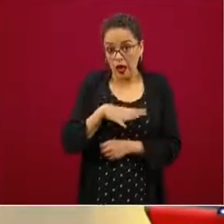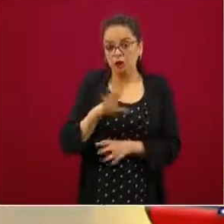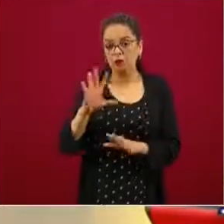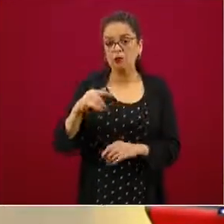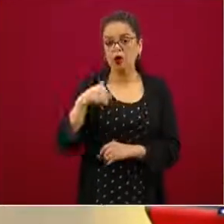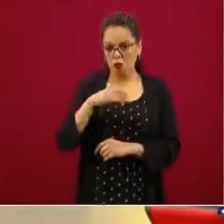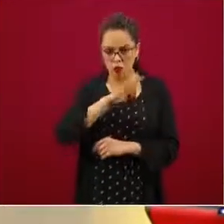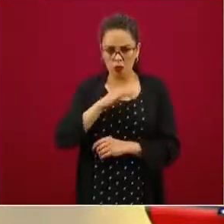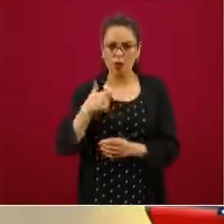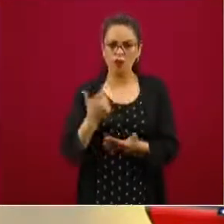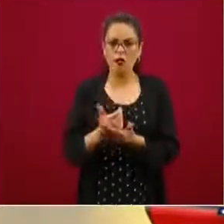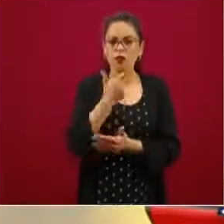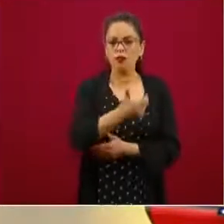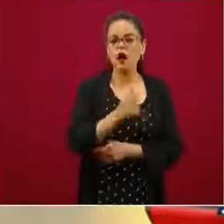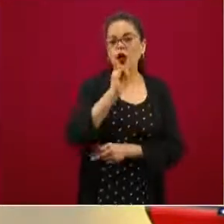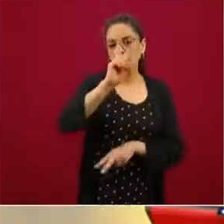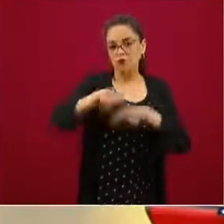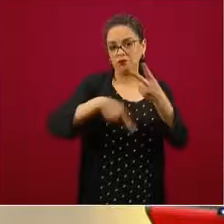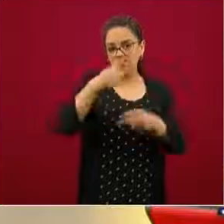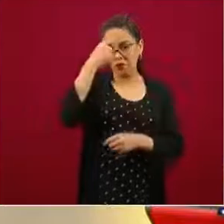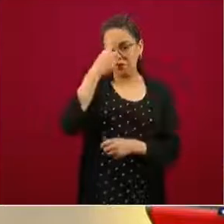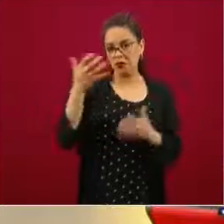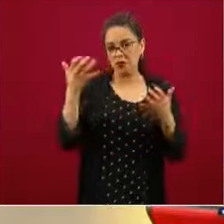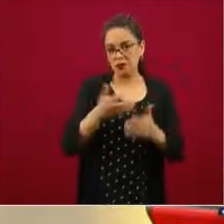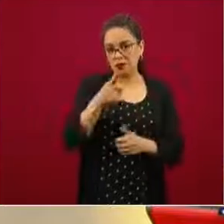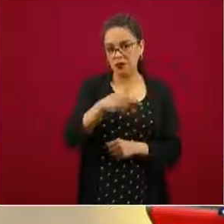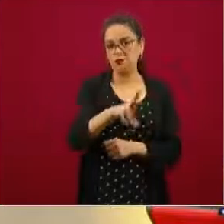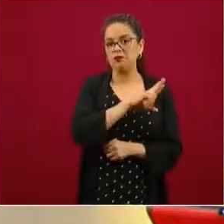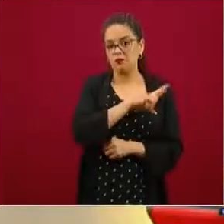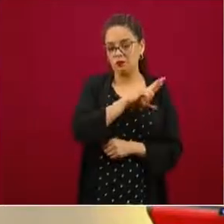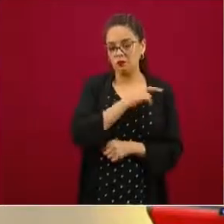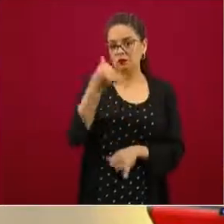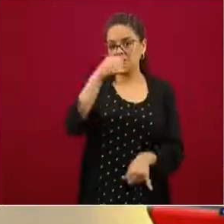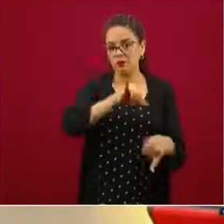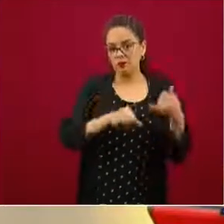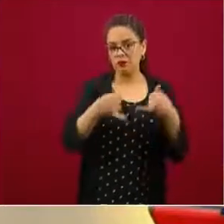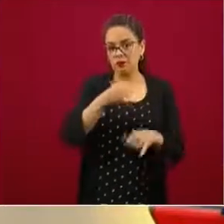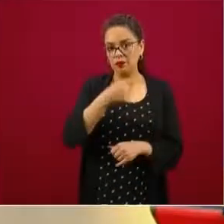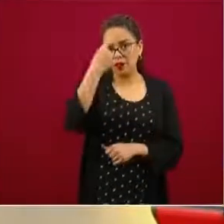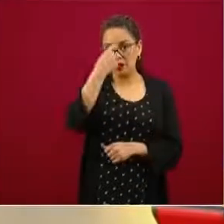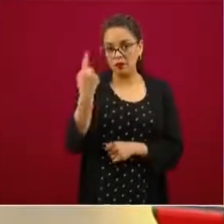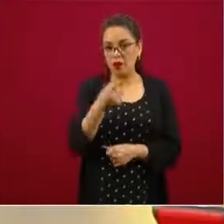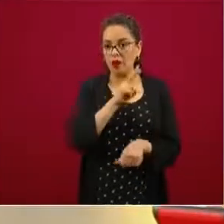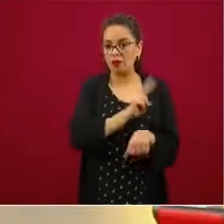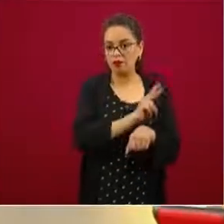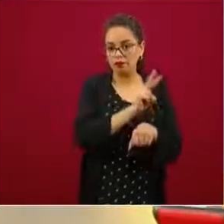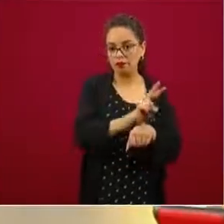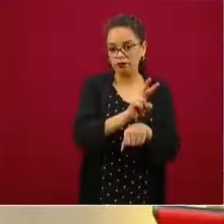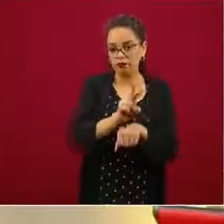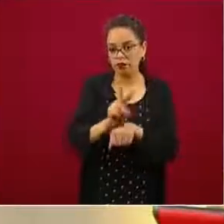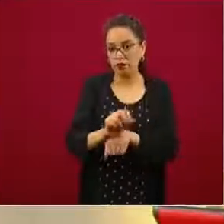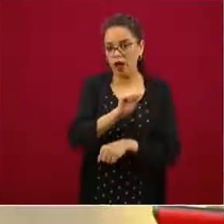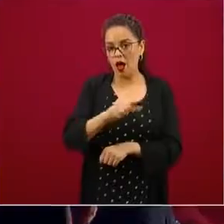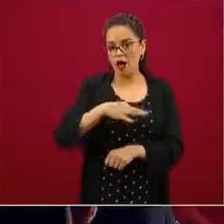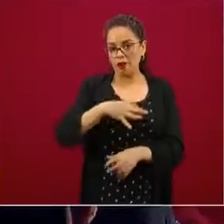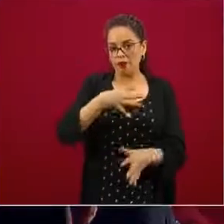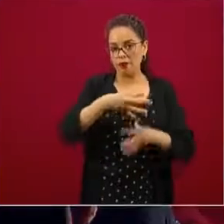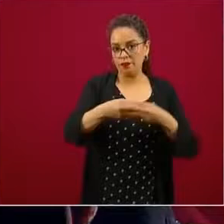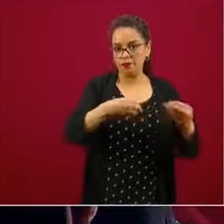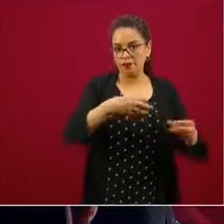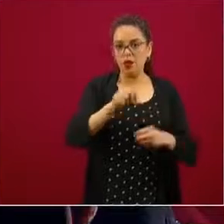posible que lo haga. En el sector público, las pruebas se hacen para la vigilancia epidemiológica, como lo hemos dicho desde el